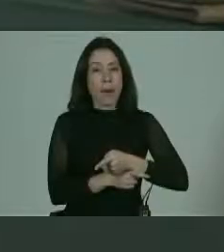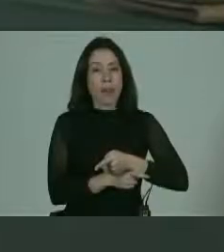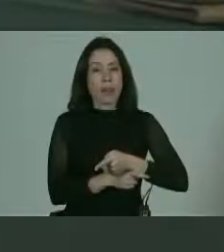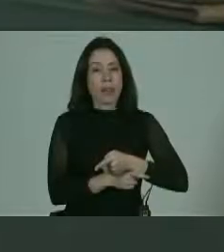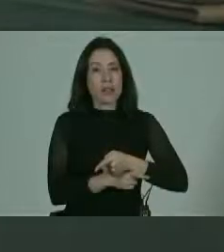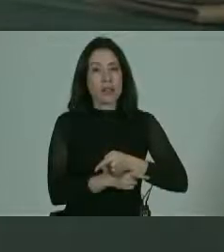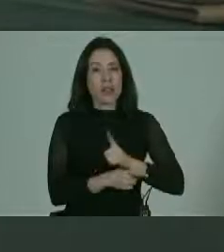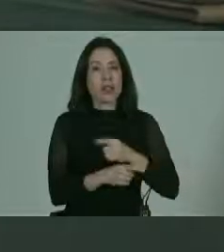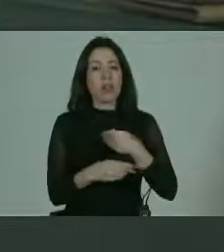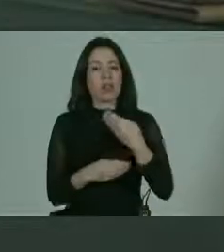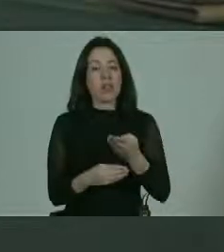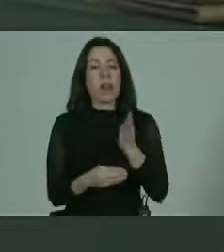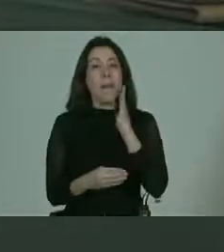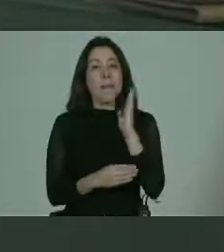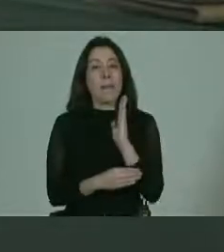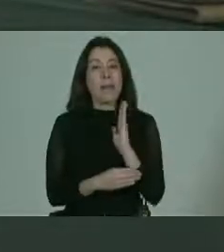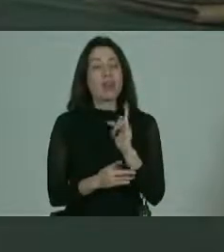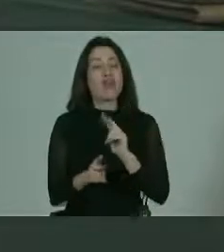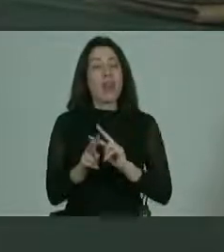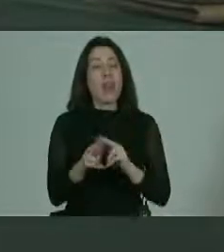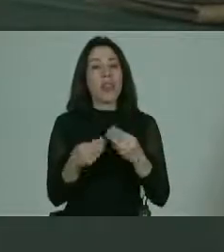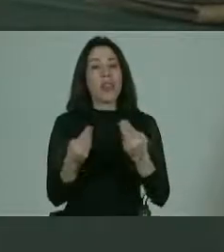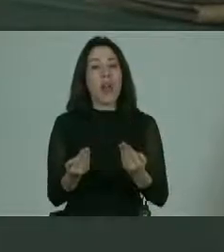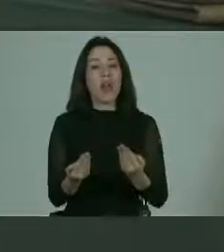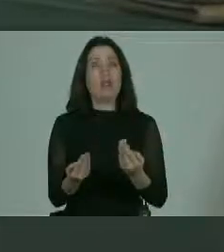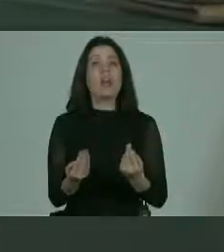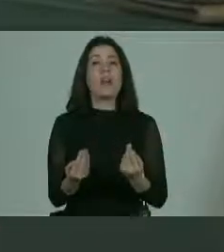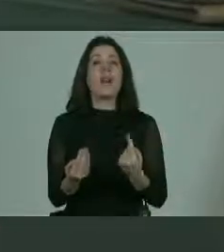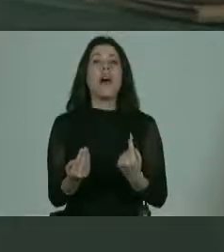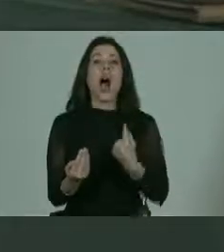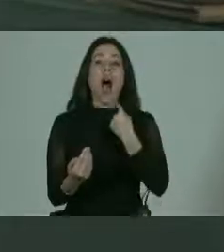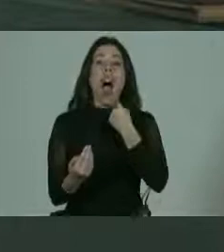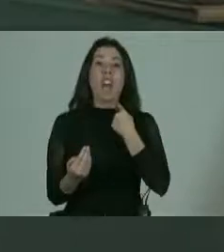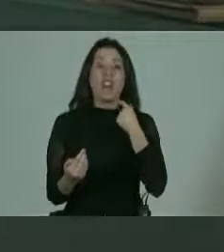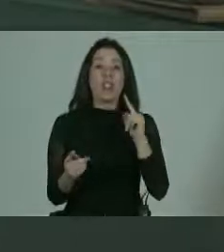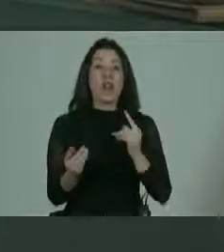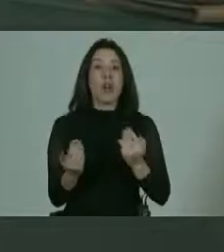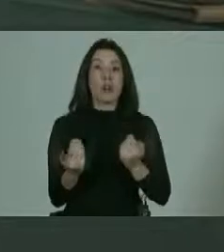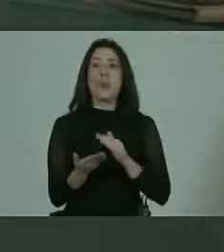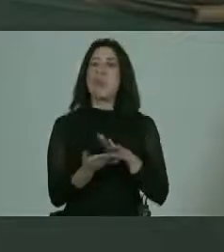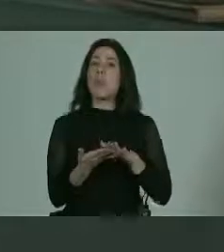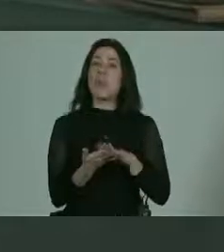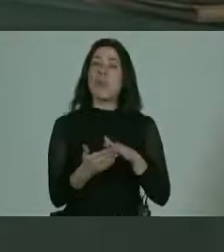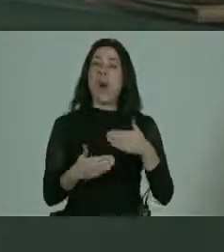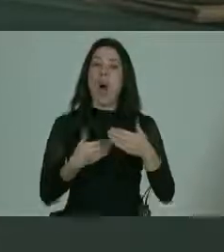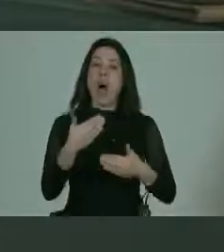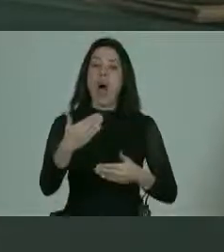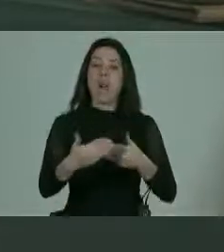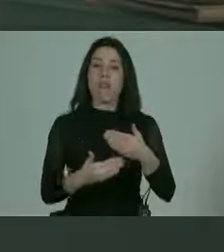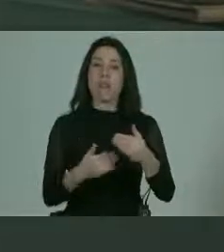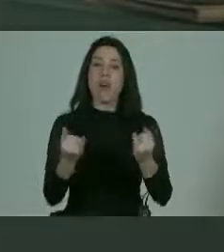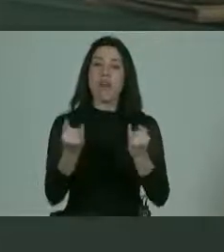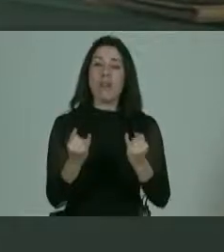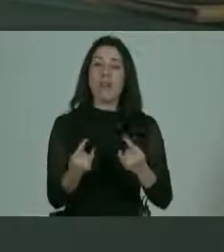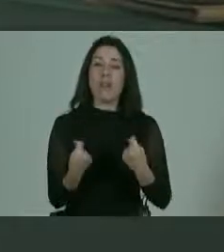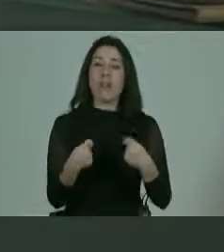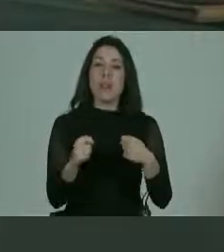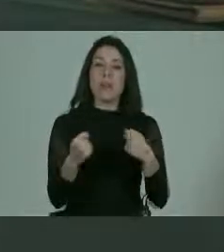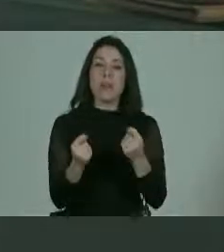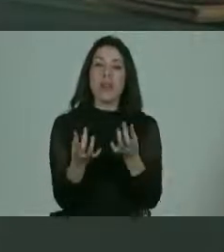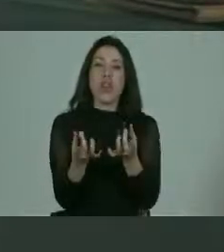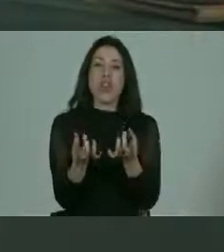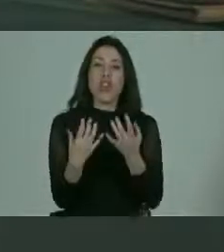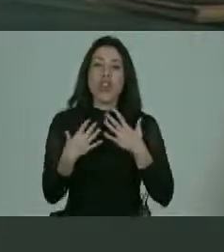ya de producir beneficios sino de producir perjuicios innecesarios como por ejemplo avanzar en técnicas de tratamiento del dolor